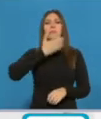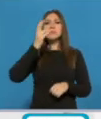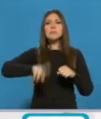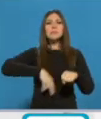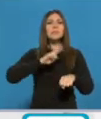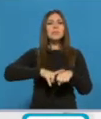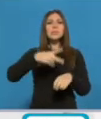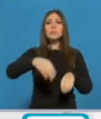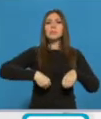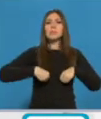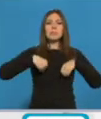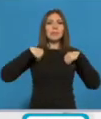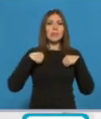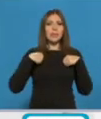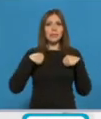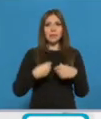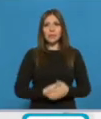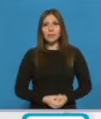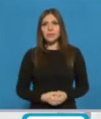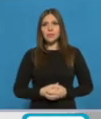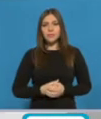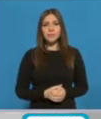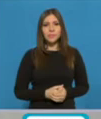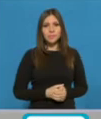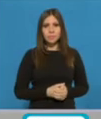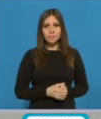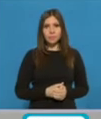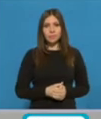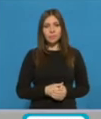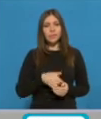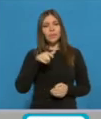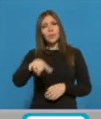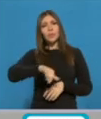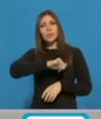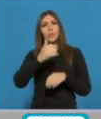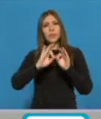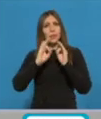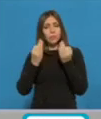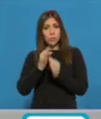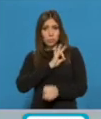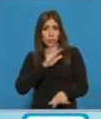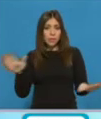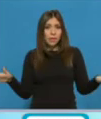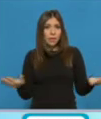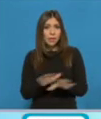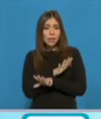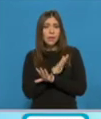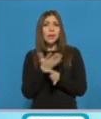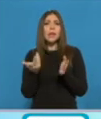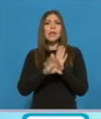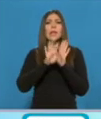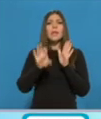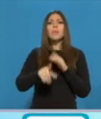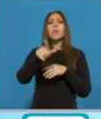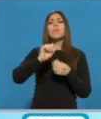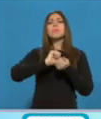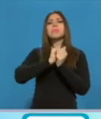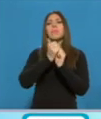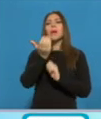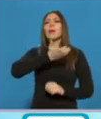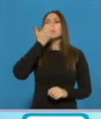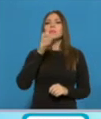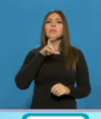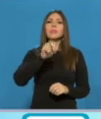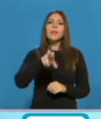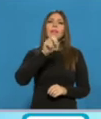no te da. Se vuelve una costumbre. Pero, por ejemplo, aquí hay una manera de poder cambiar eso. Cuando ya tienes esa costumbre de estar gritando